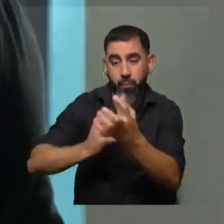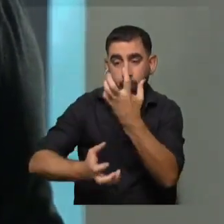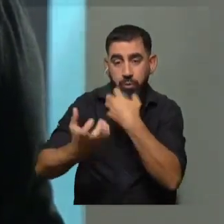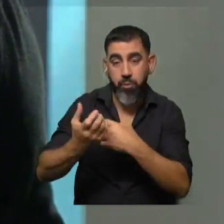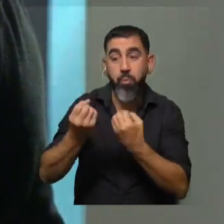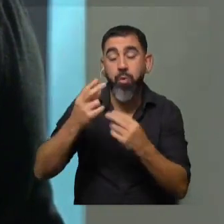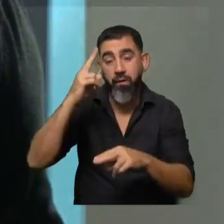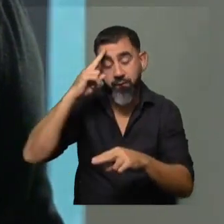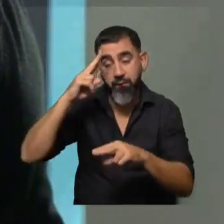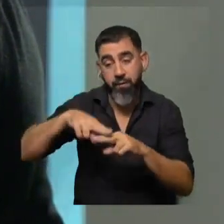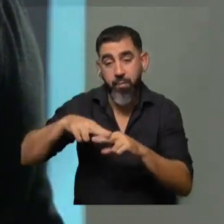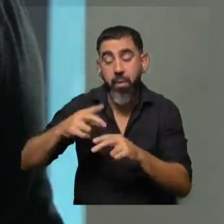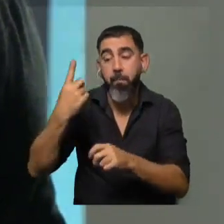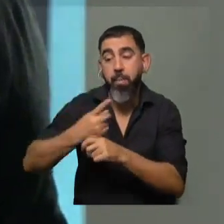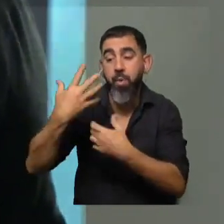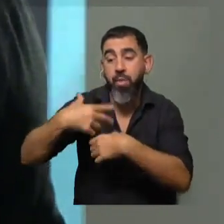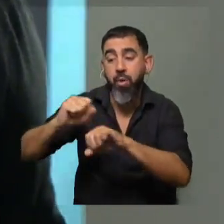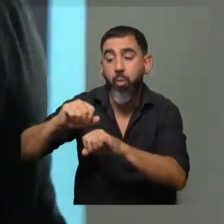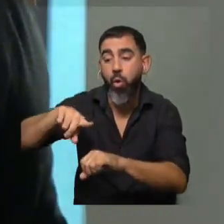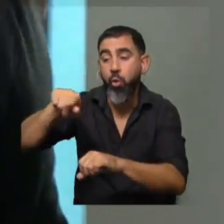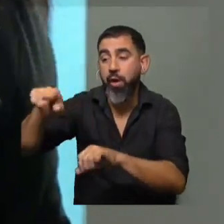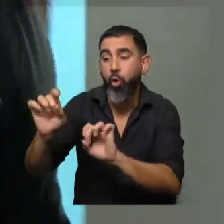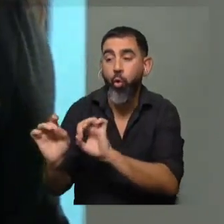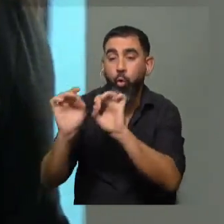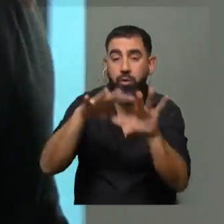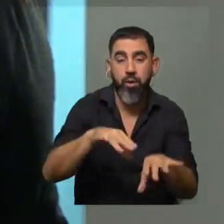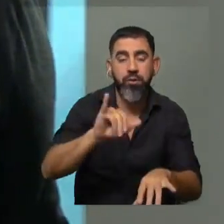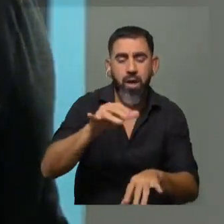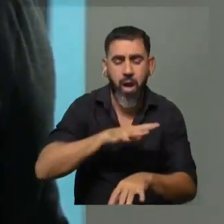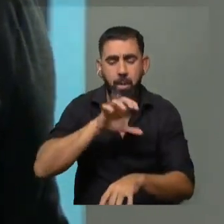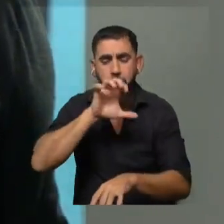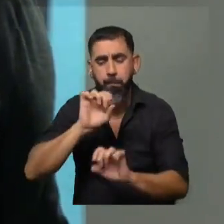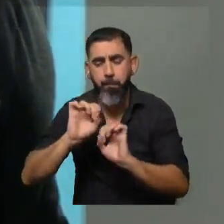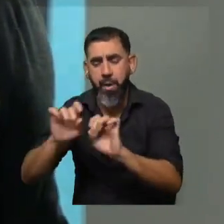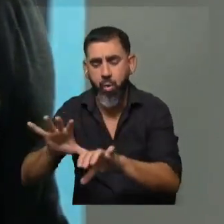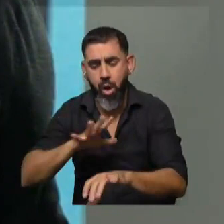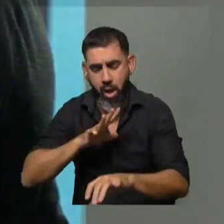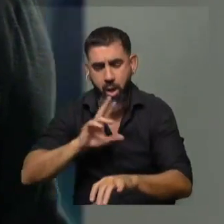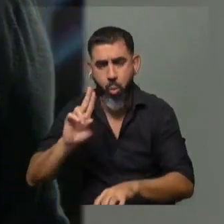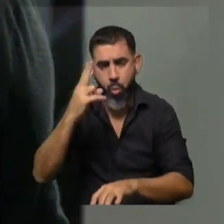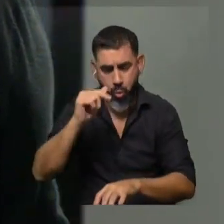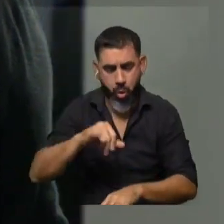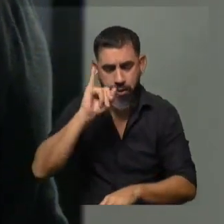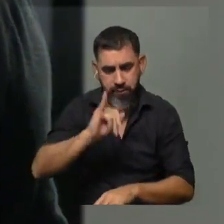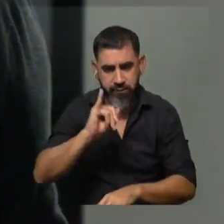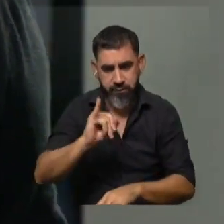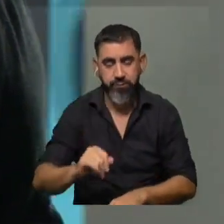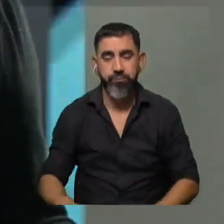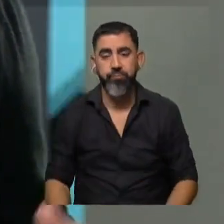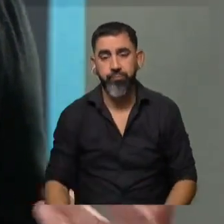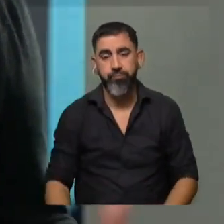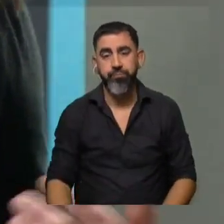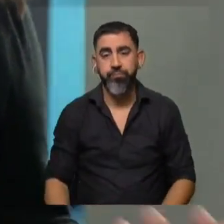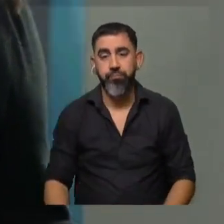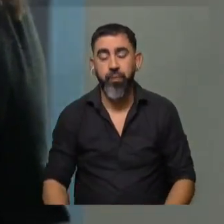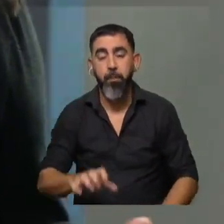la enfermedad hay que buscar primero el vector porque es el que transmite. Ya habían perros infectados con leishmaniasis en Uruguay, eso es algo que hay que saberlo.